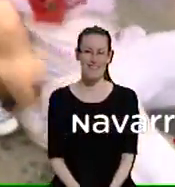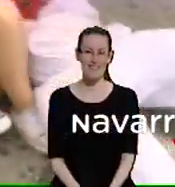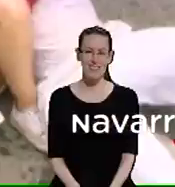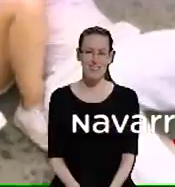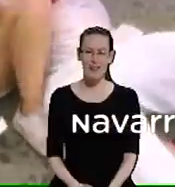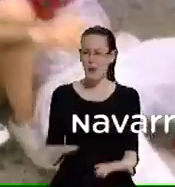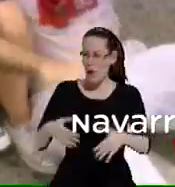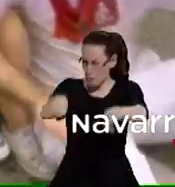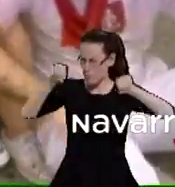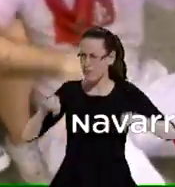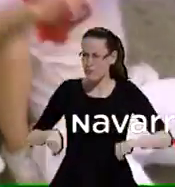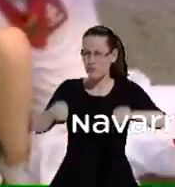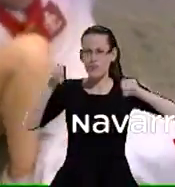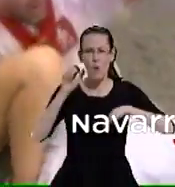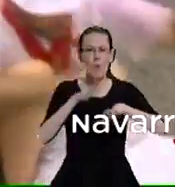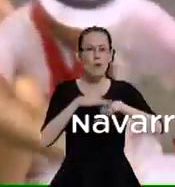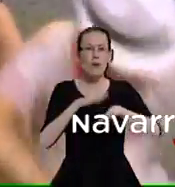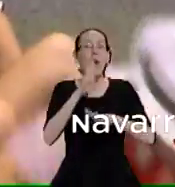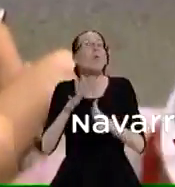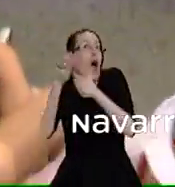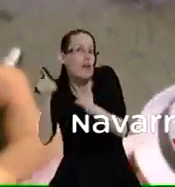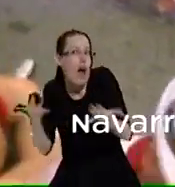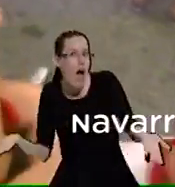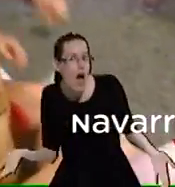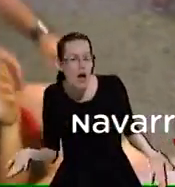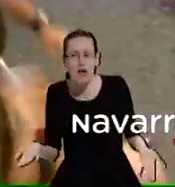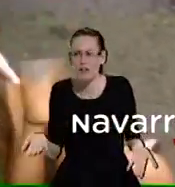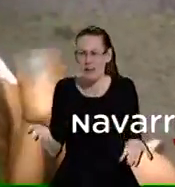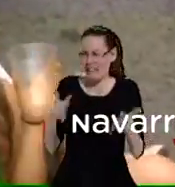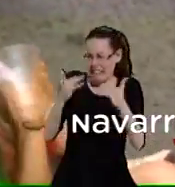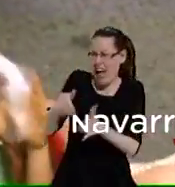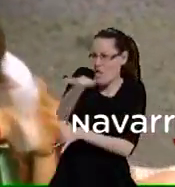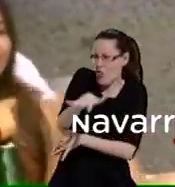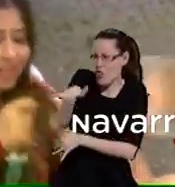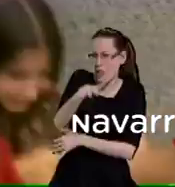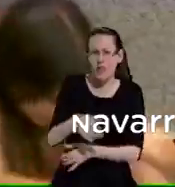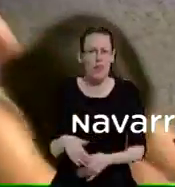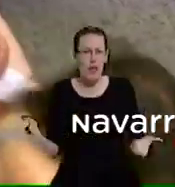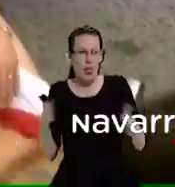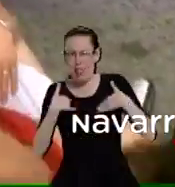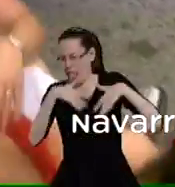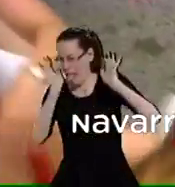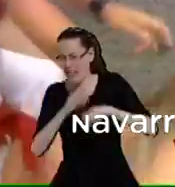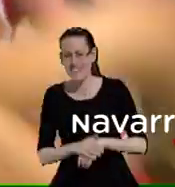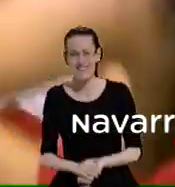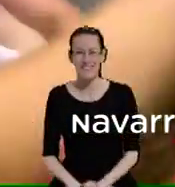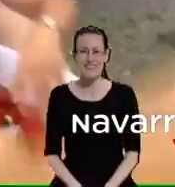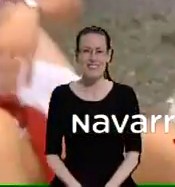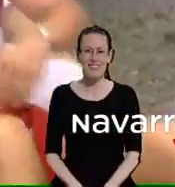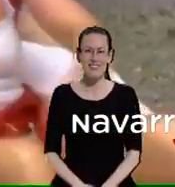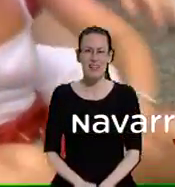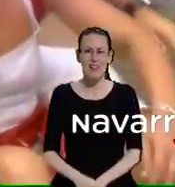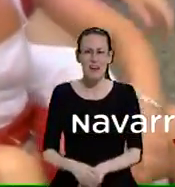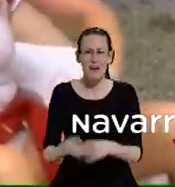¿Por qué me vais? Para llegar. ¿A dónde? Por el agua que nos han echado. Ah, pero